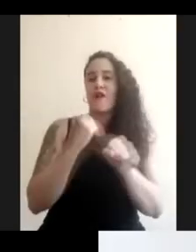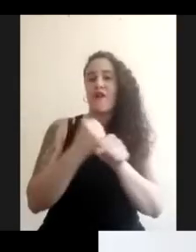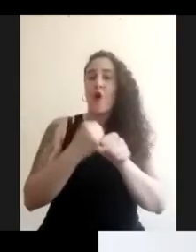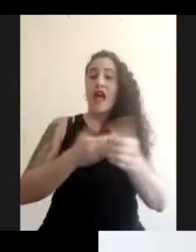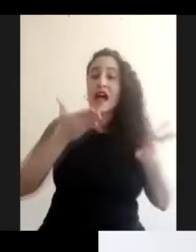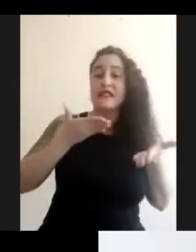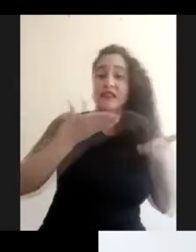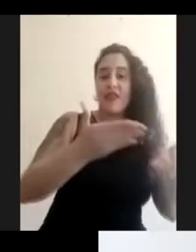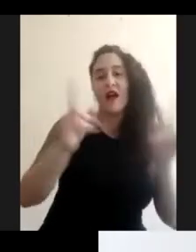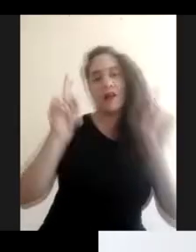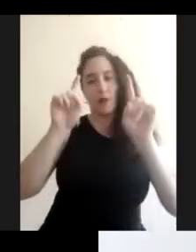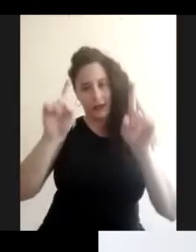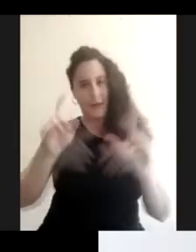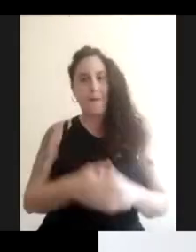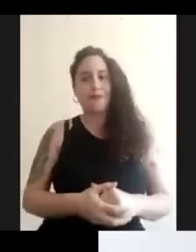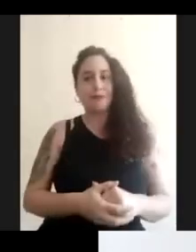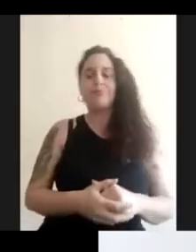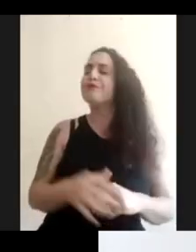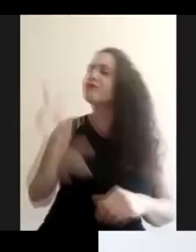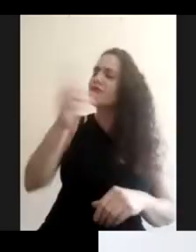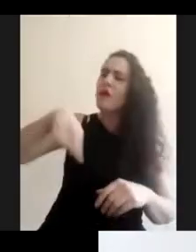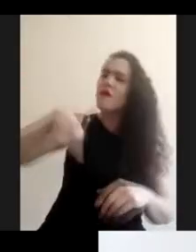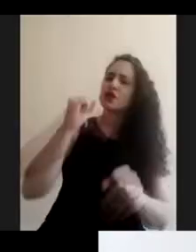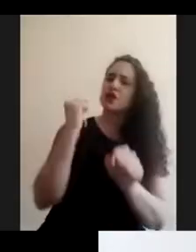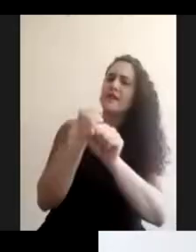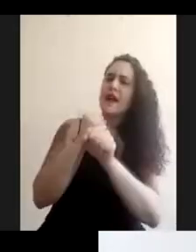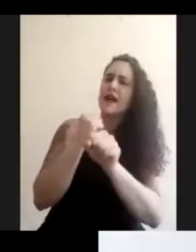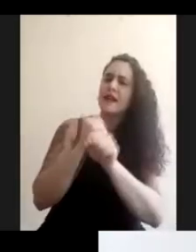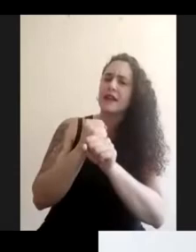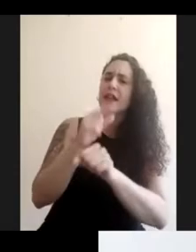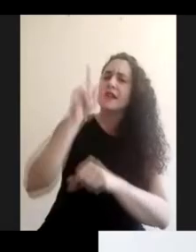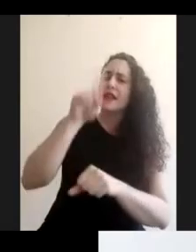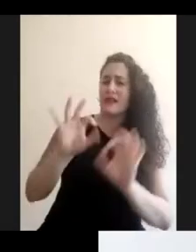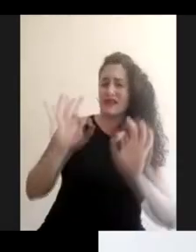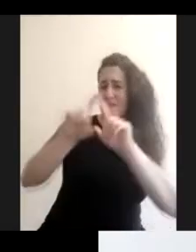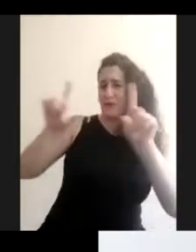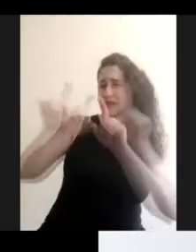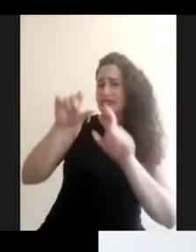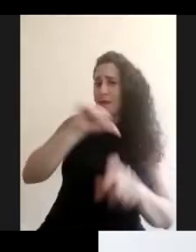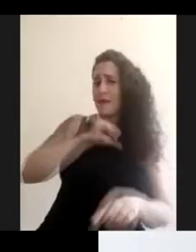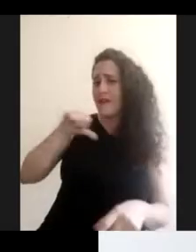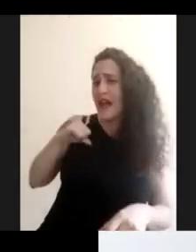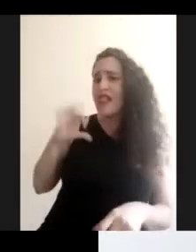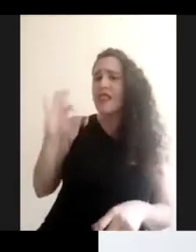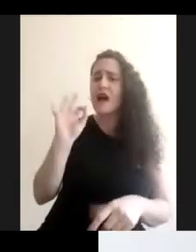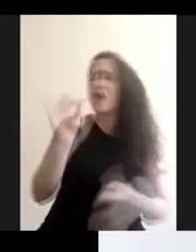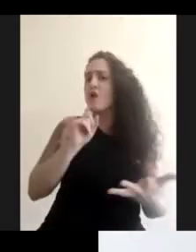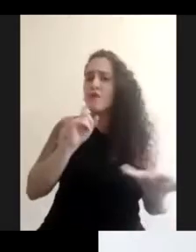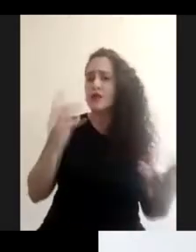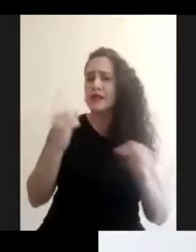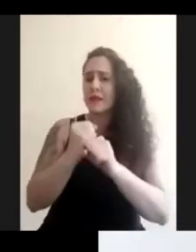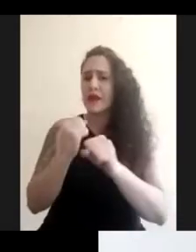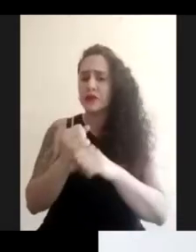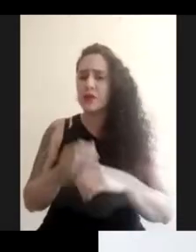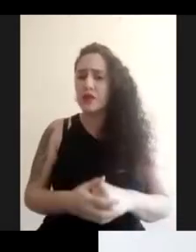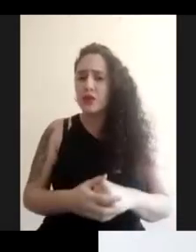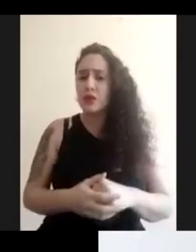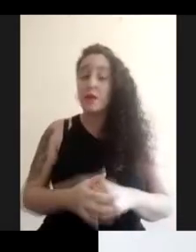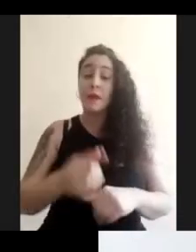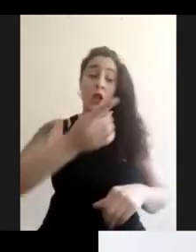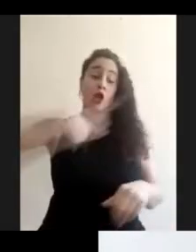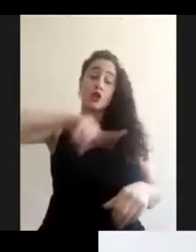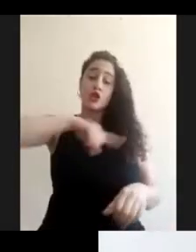cabo. ¿Y vosotros trabajáis también para una empresa privada? ¿Para quién estáis trabajando vosotros? Nosotros estamos trabajando